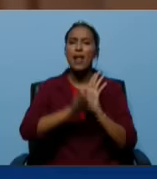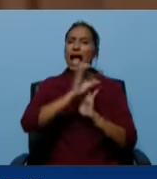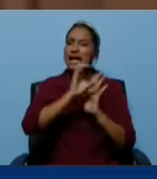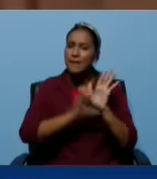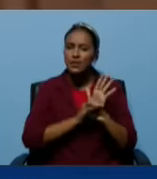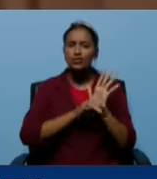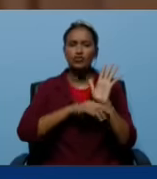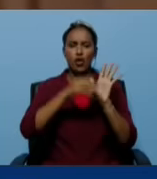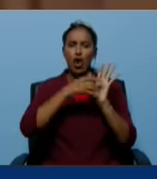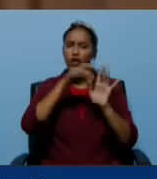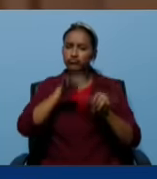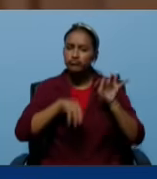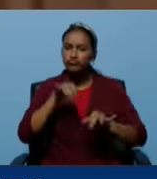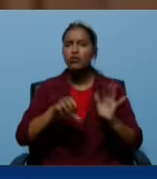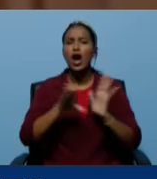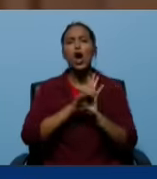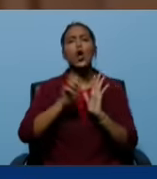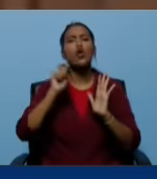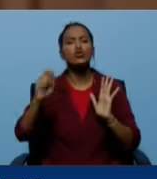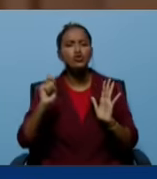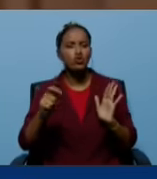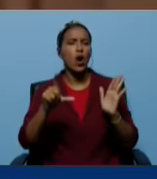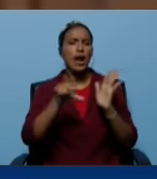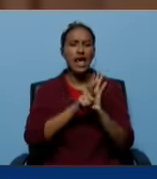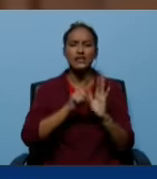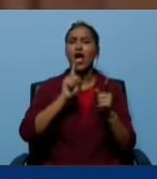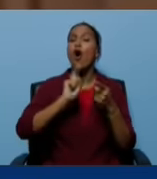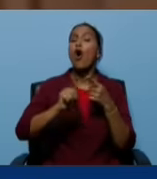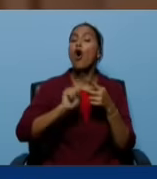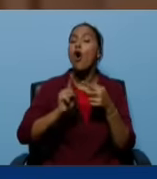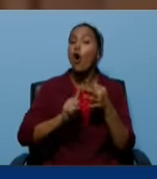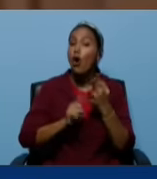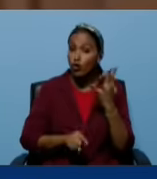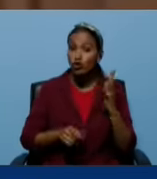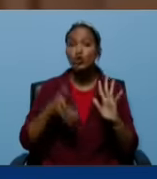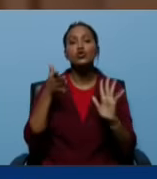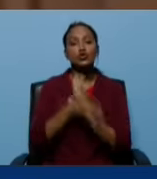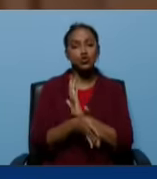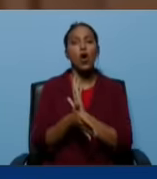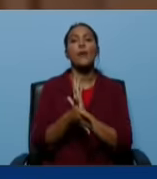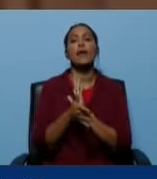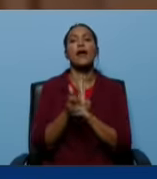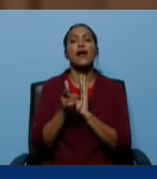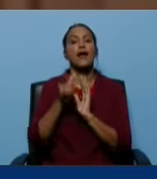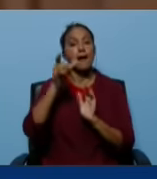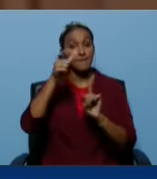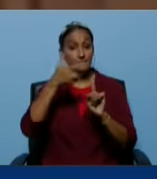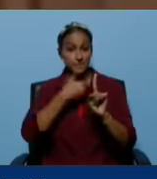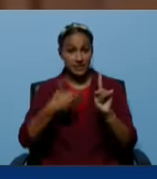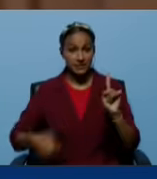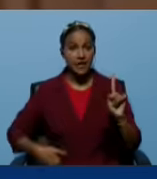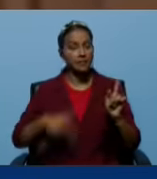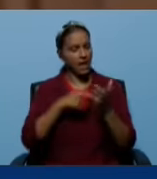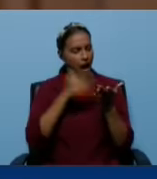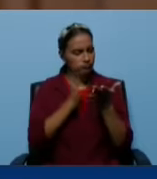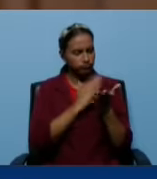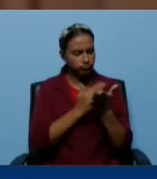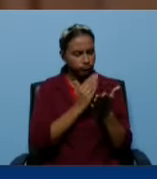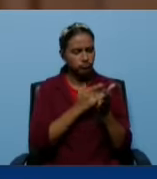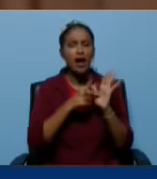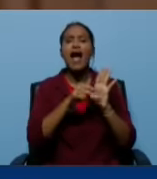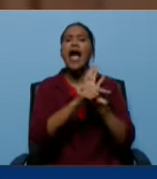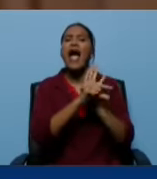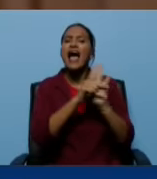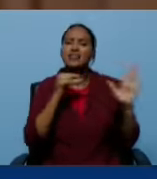esta constitución, cuando fue el momento, apeló a la constitución y buscó dentro de la constitución una